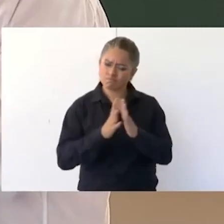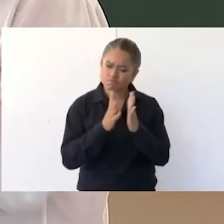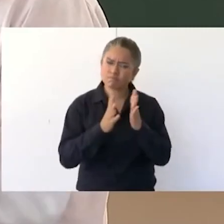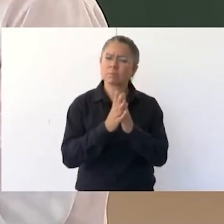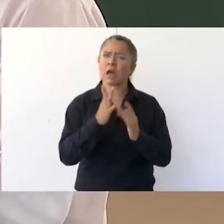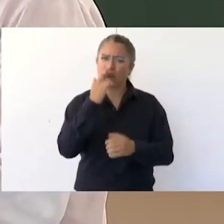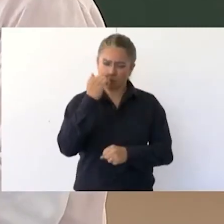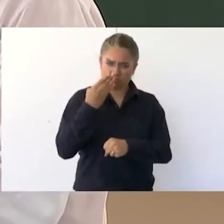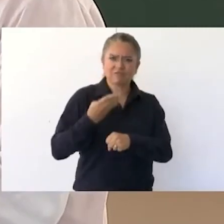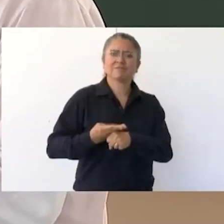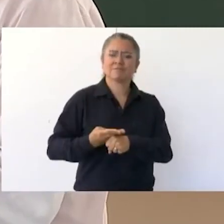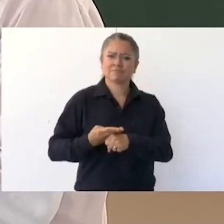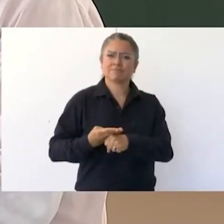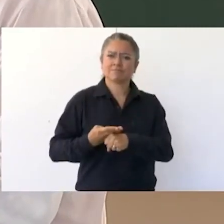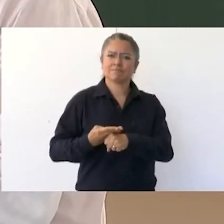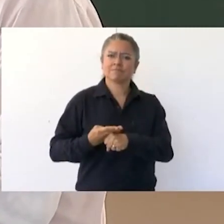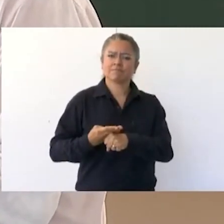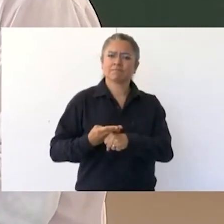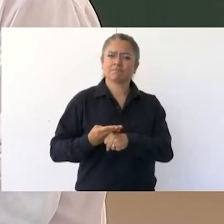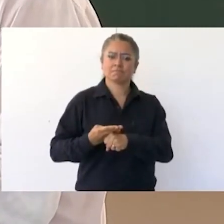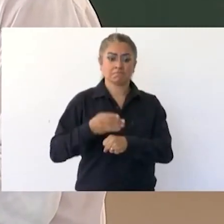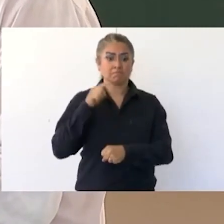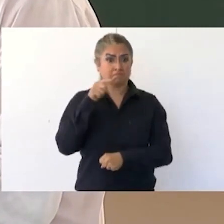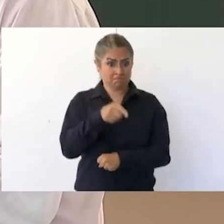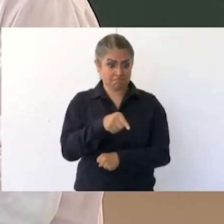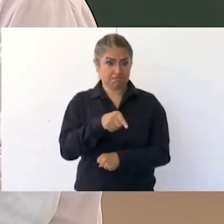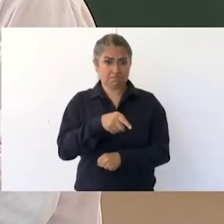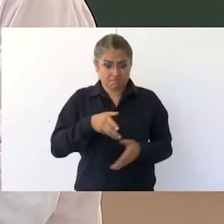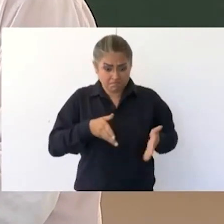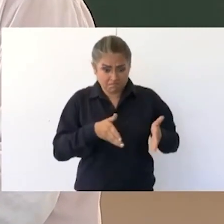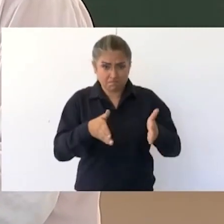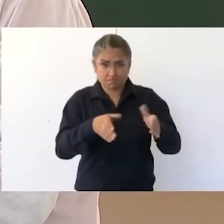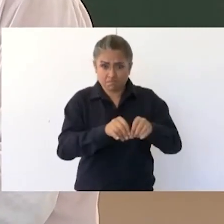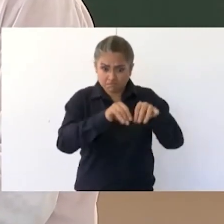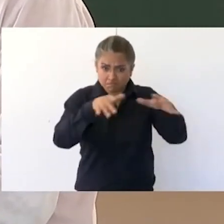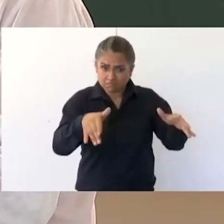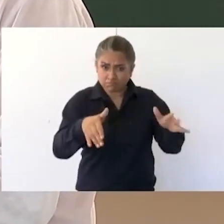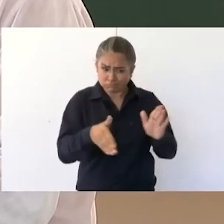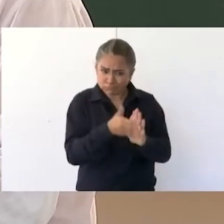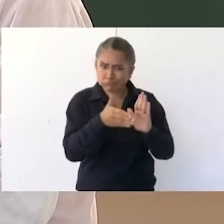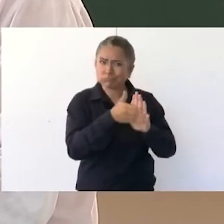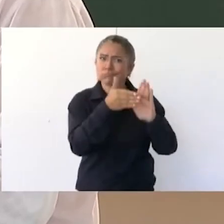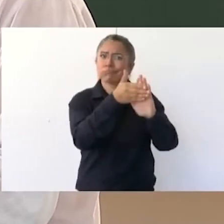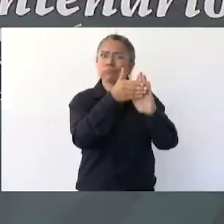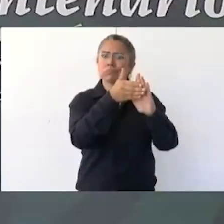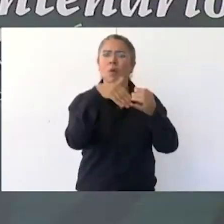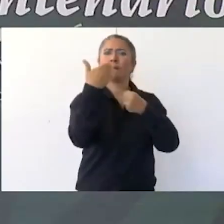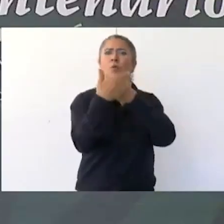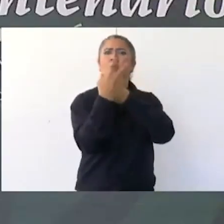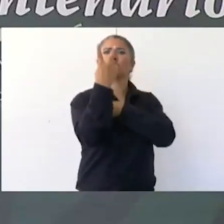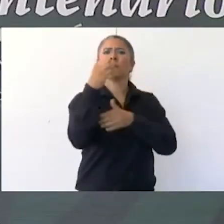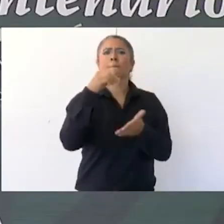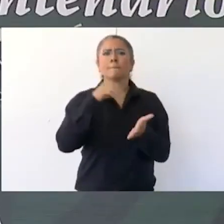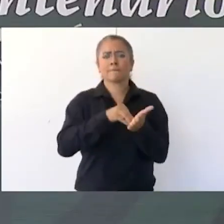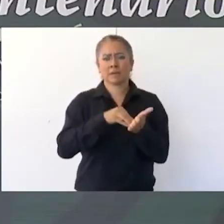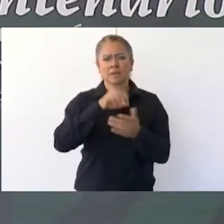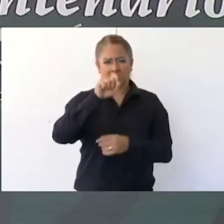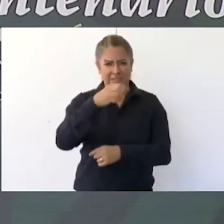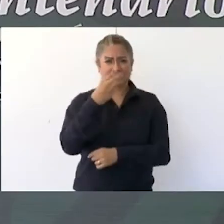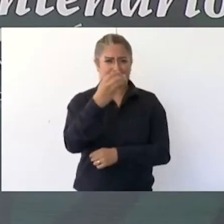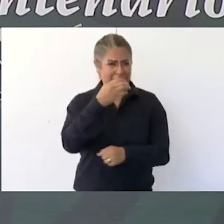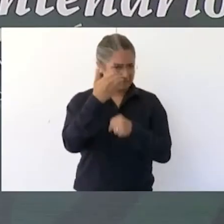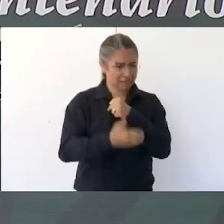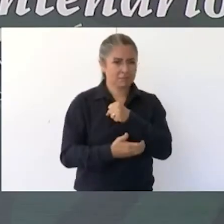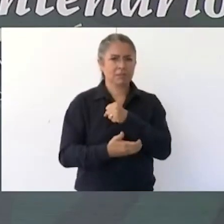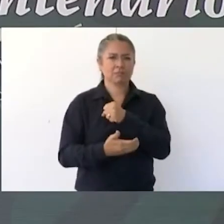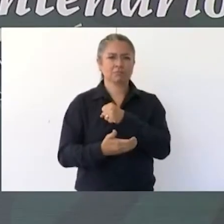posible que el proceso constructivo de esta zona de riego concluya en el 2023. Nuestro mayor